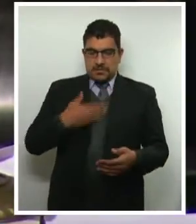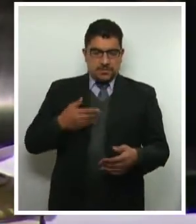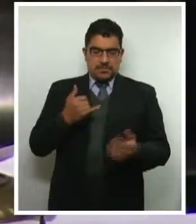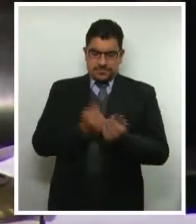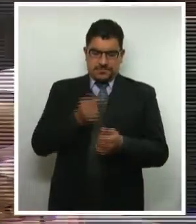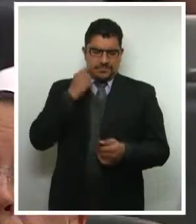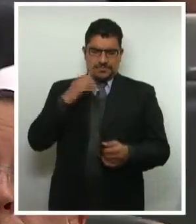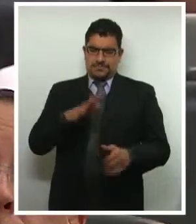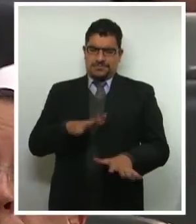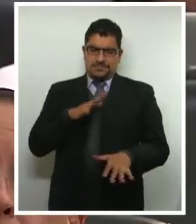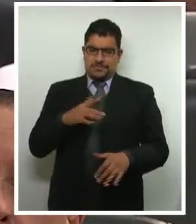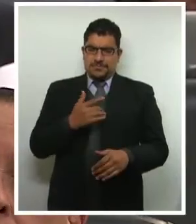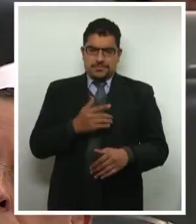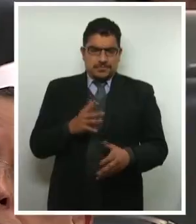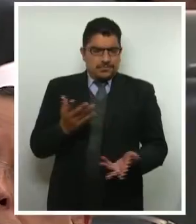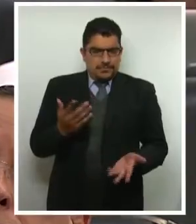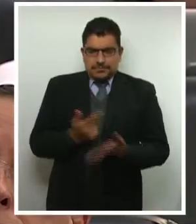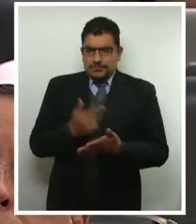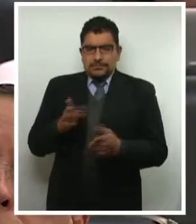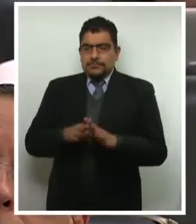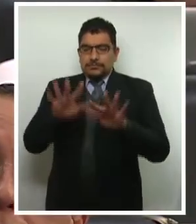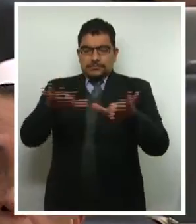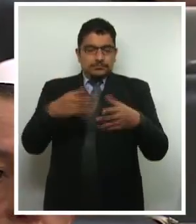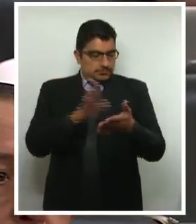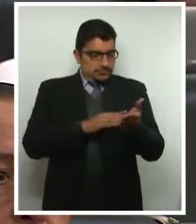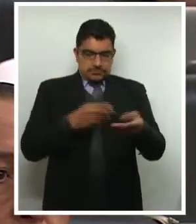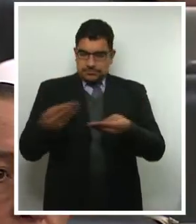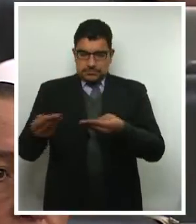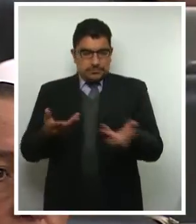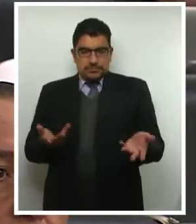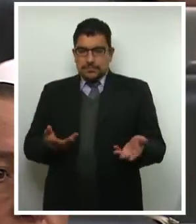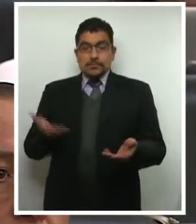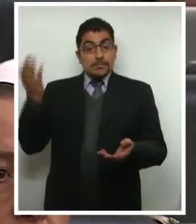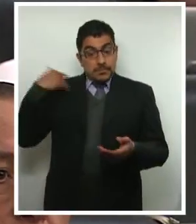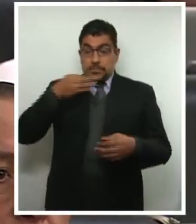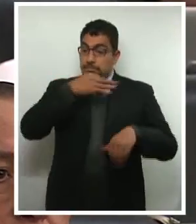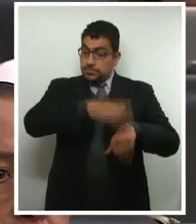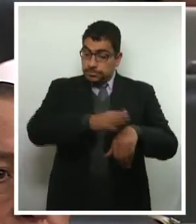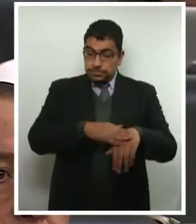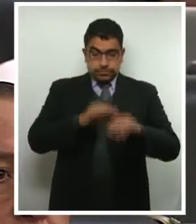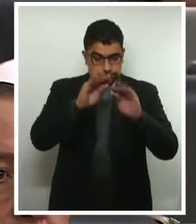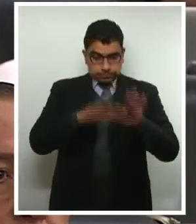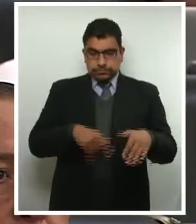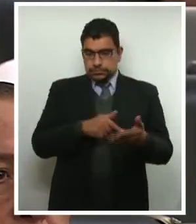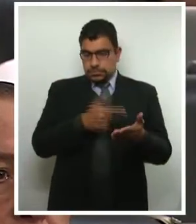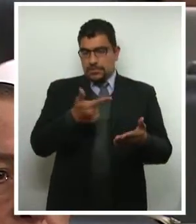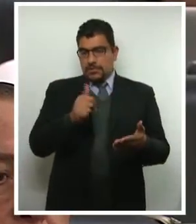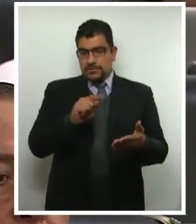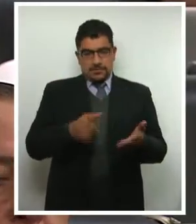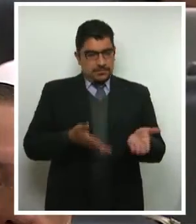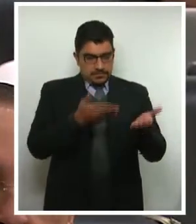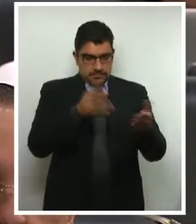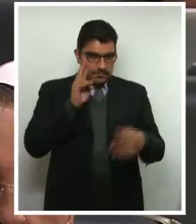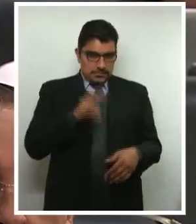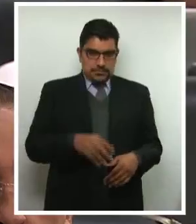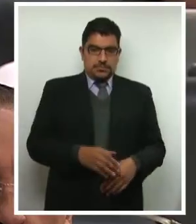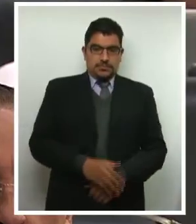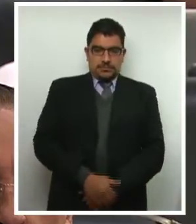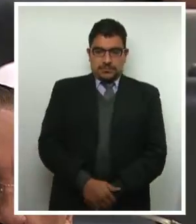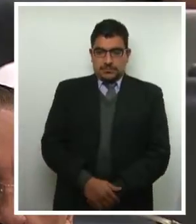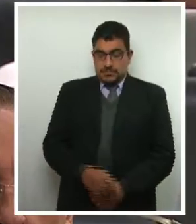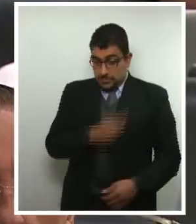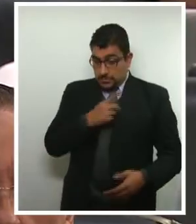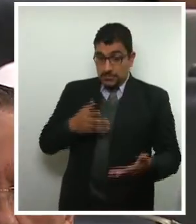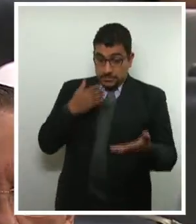me hace muy grave que no tengamos los documentos. Ya se informó que están publicados en la Gaceta. O sea,